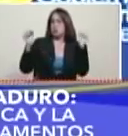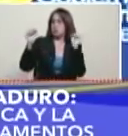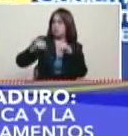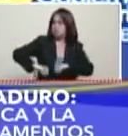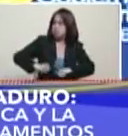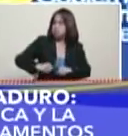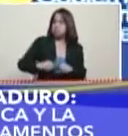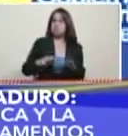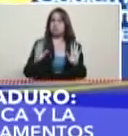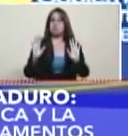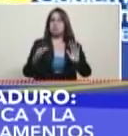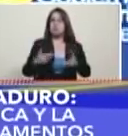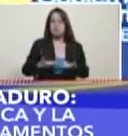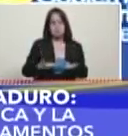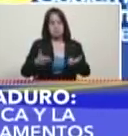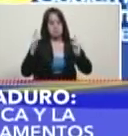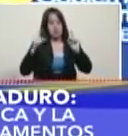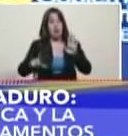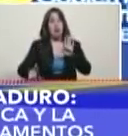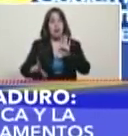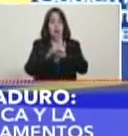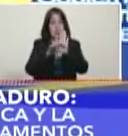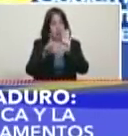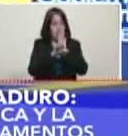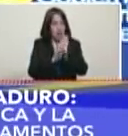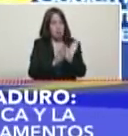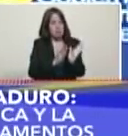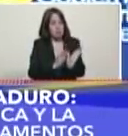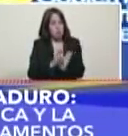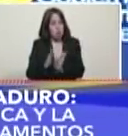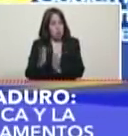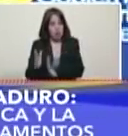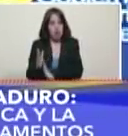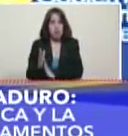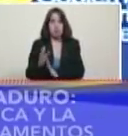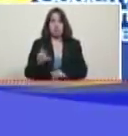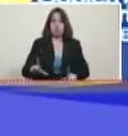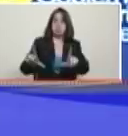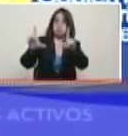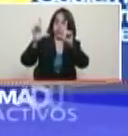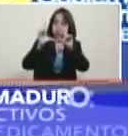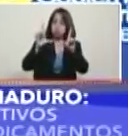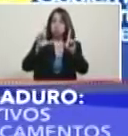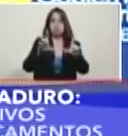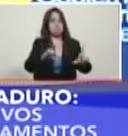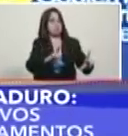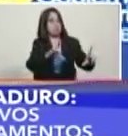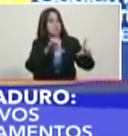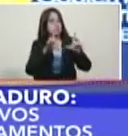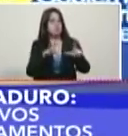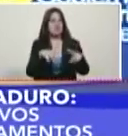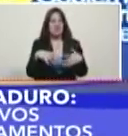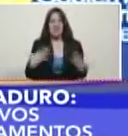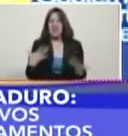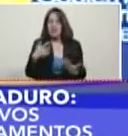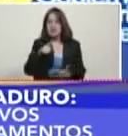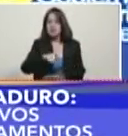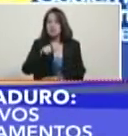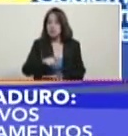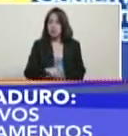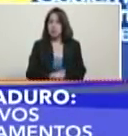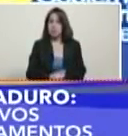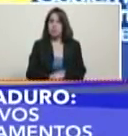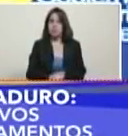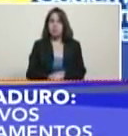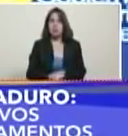muy bien, legalmente, ordenadamente, con su certificado. ¿Qué necesitamos? Venga